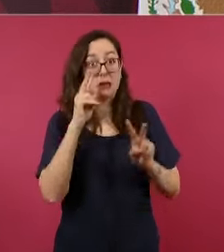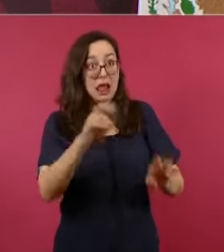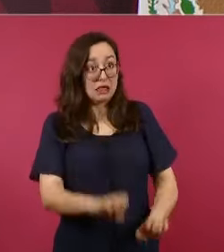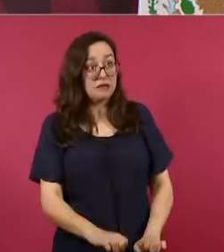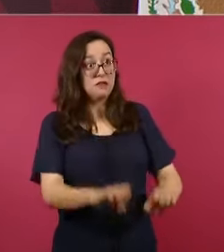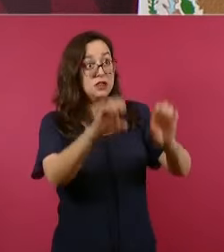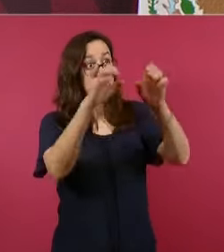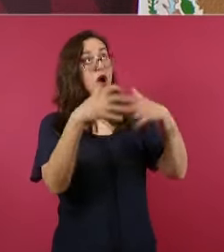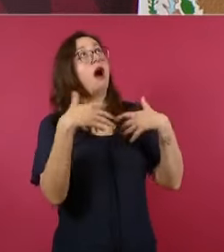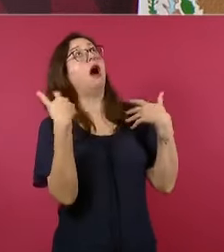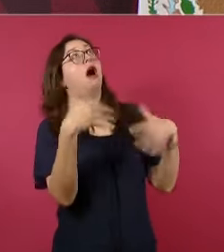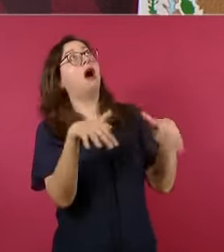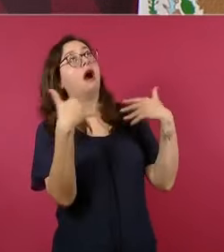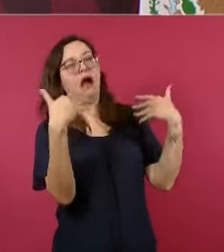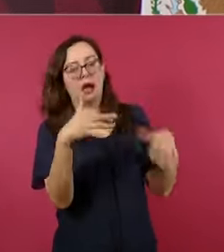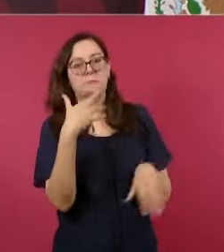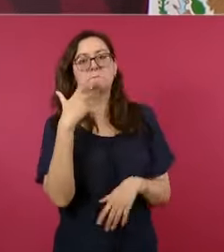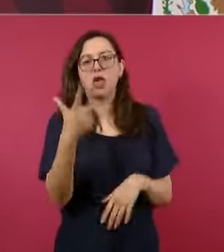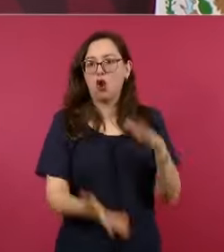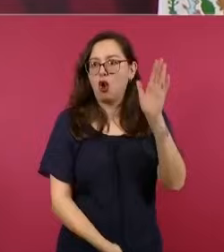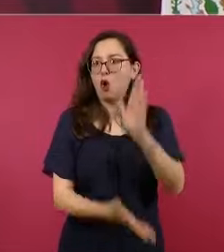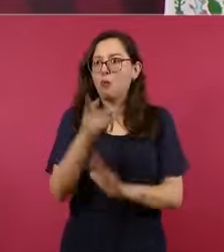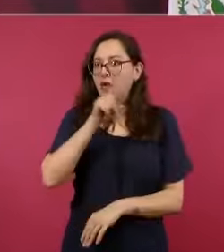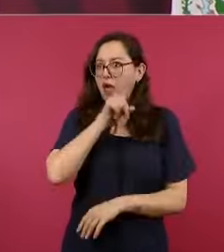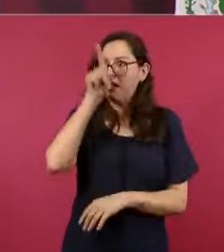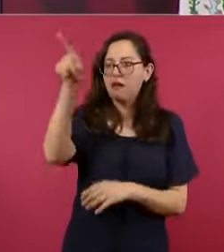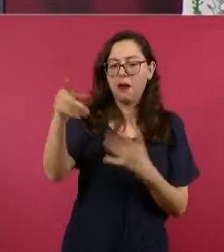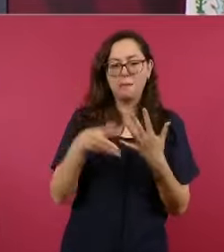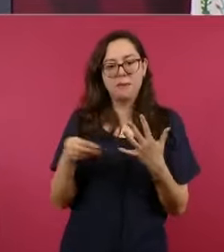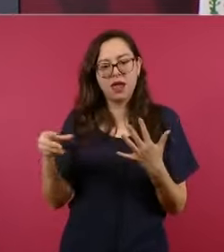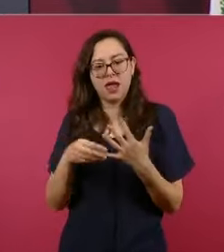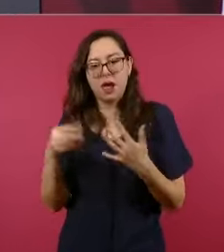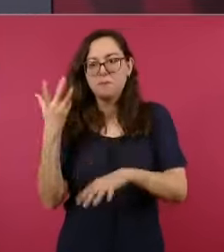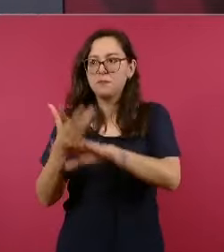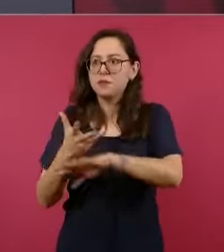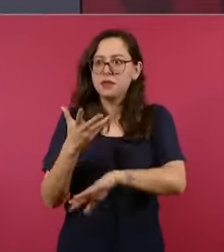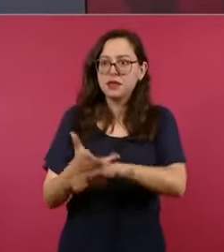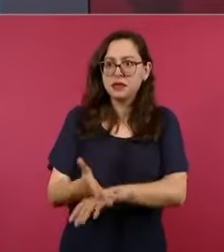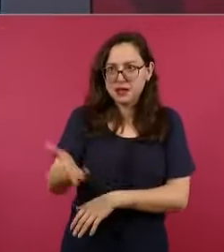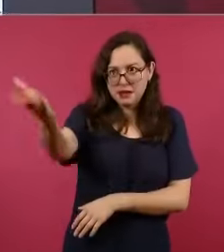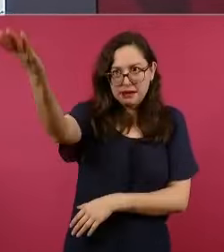No pero si lo que quieres es